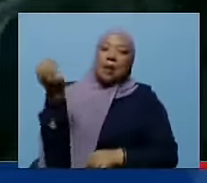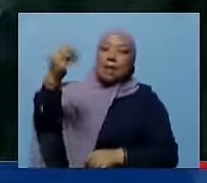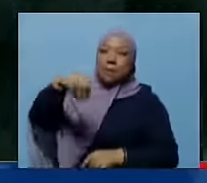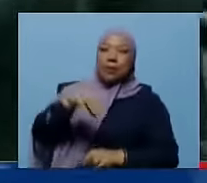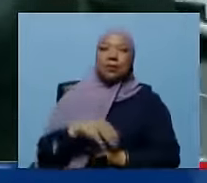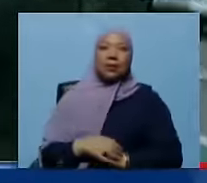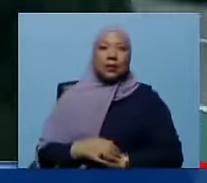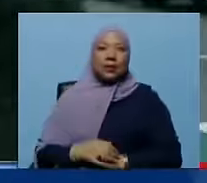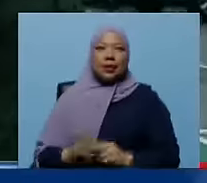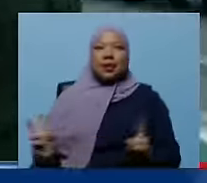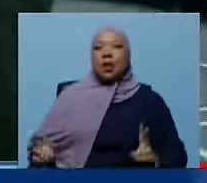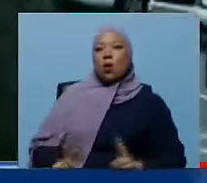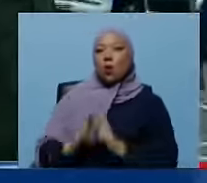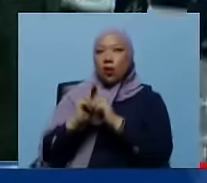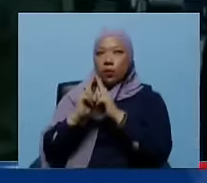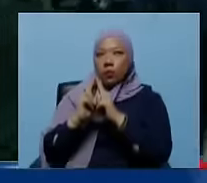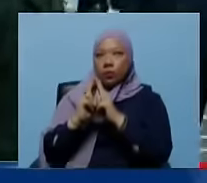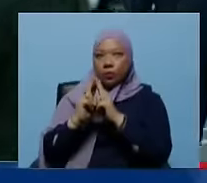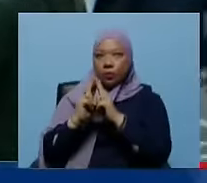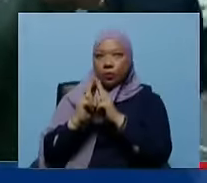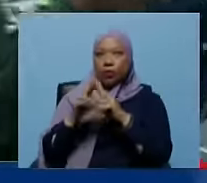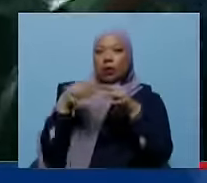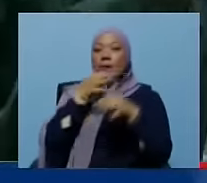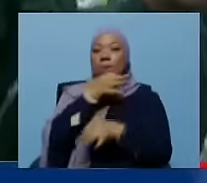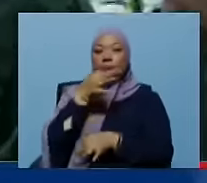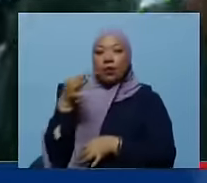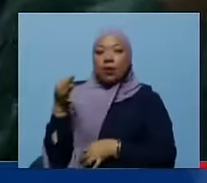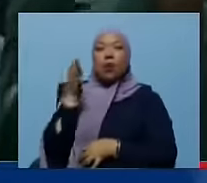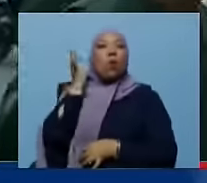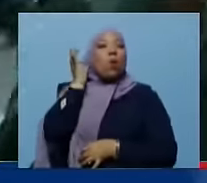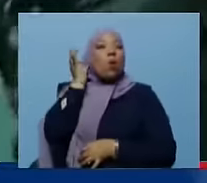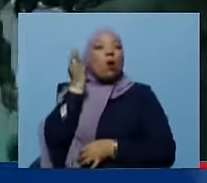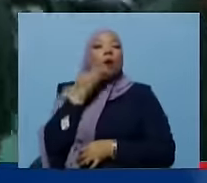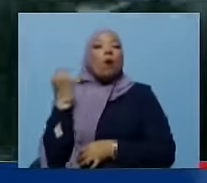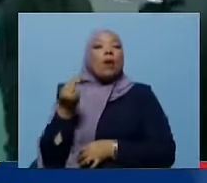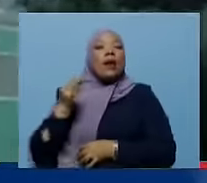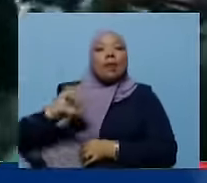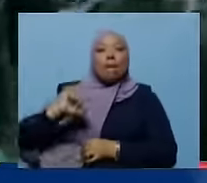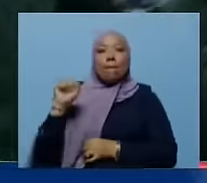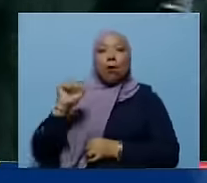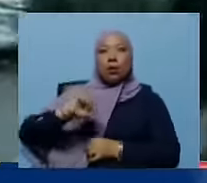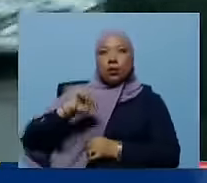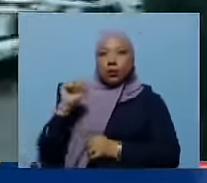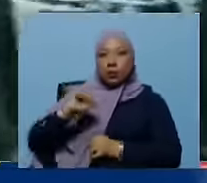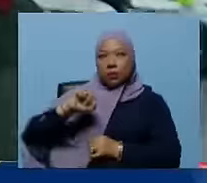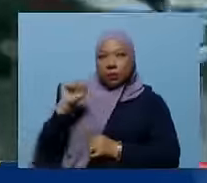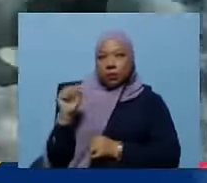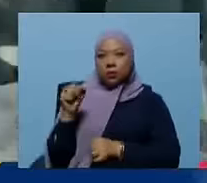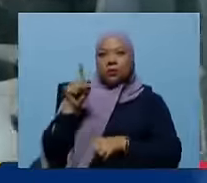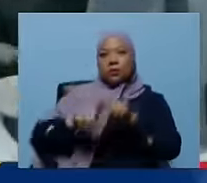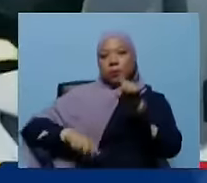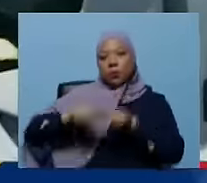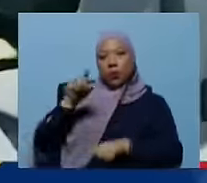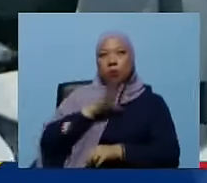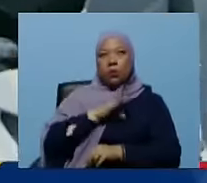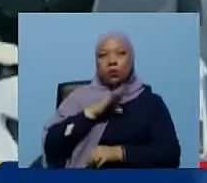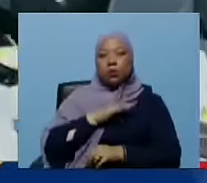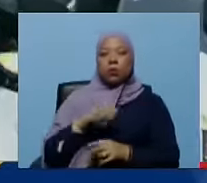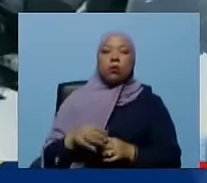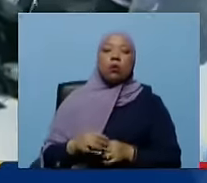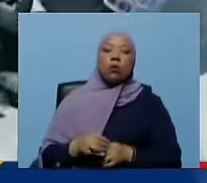a este encuentro aquí para seguir afinando. Aquí están los muchachos de la policía también con sus equipos